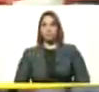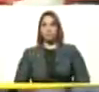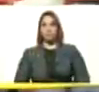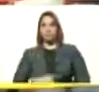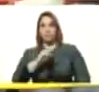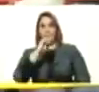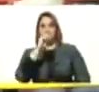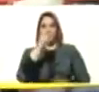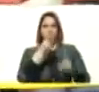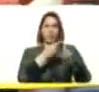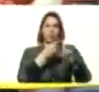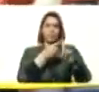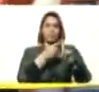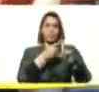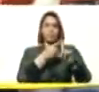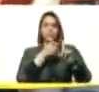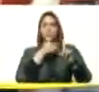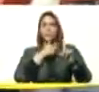Primera R,